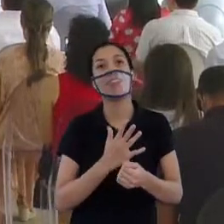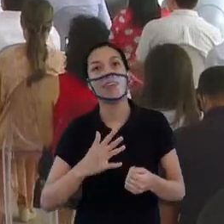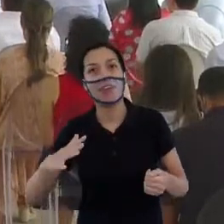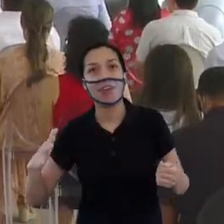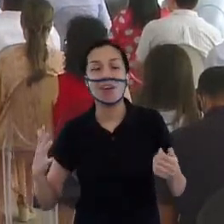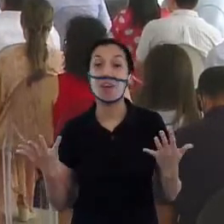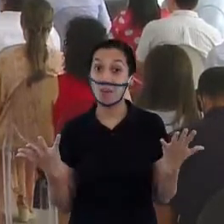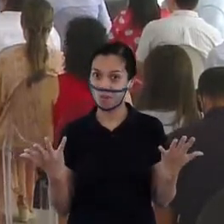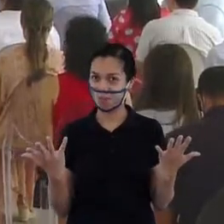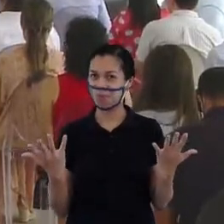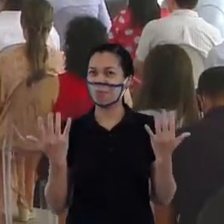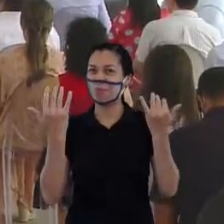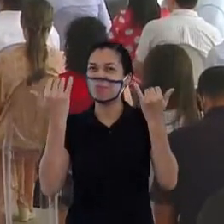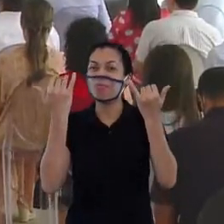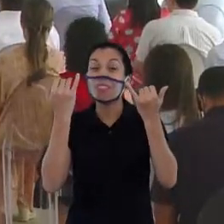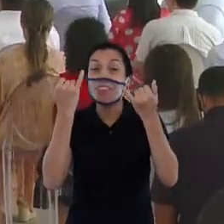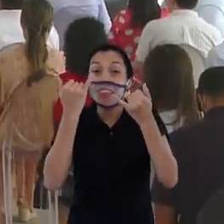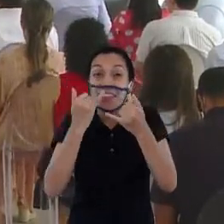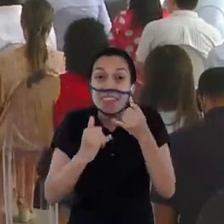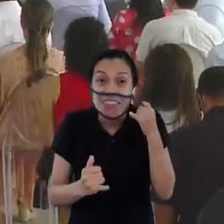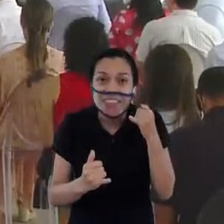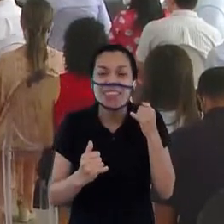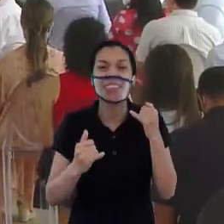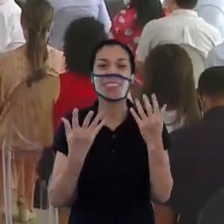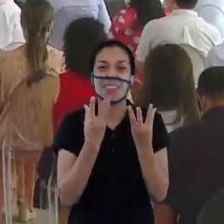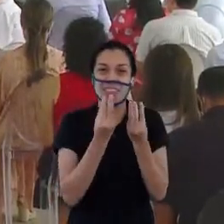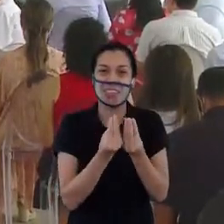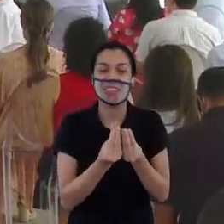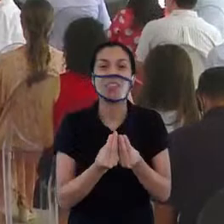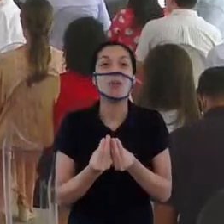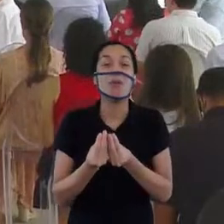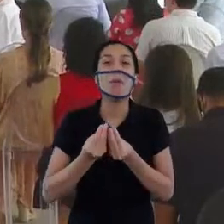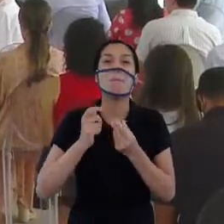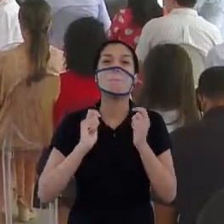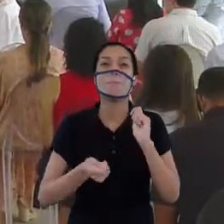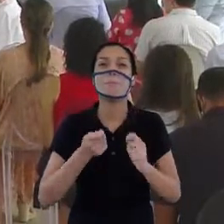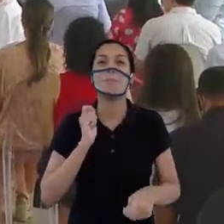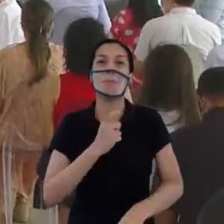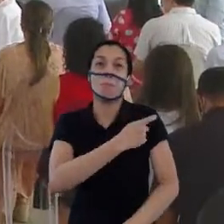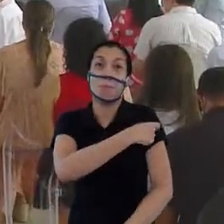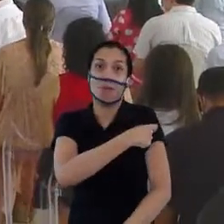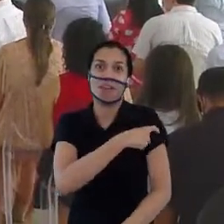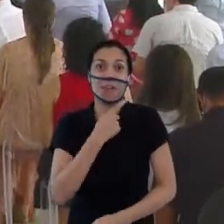la emblemática banda departamental de Baranoa.